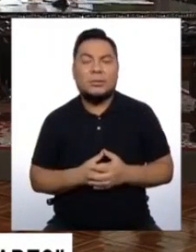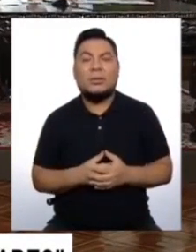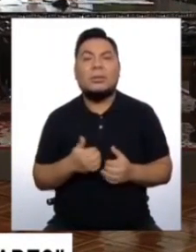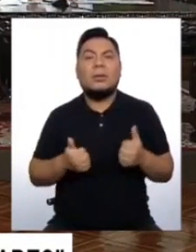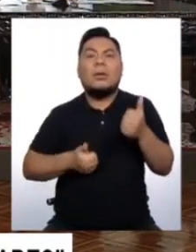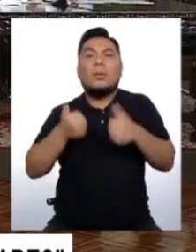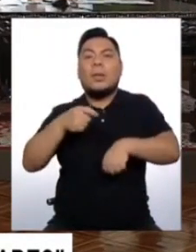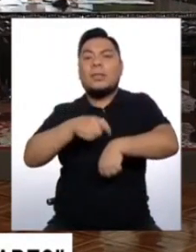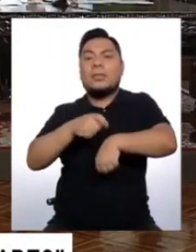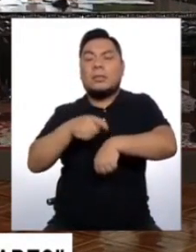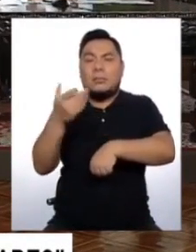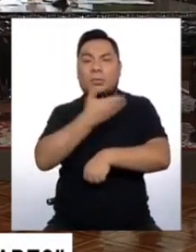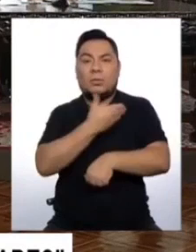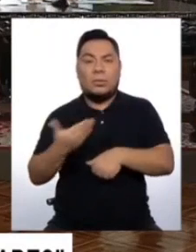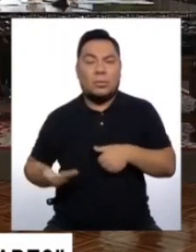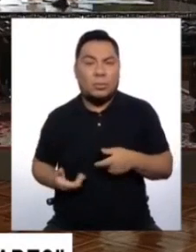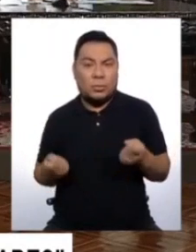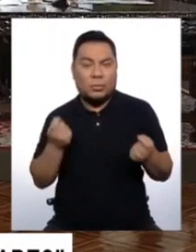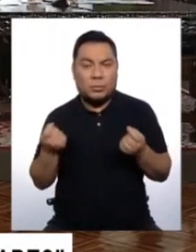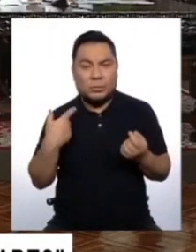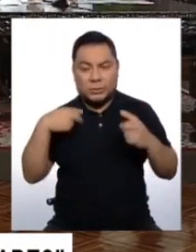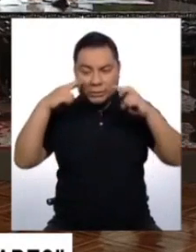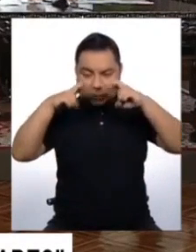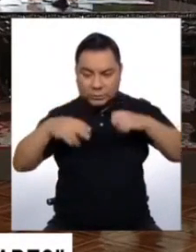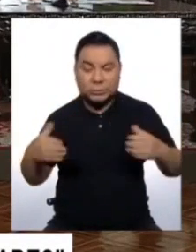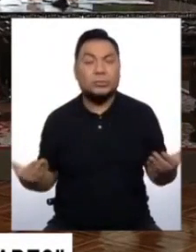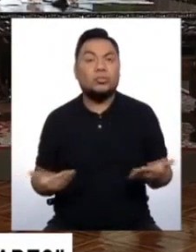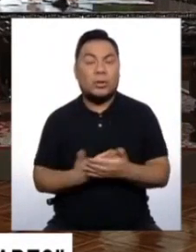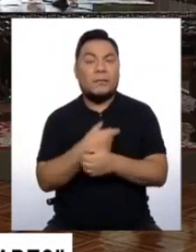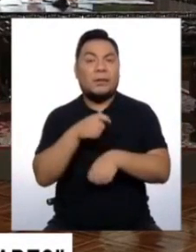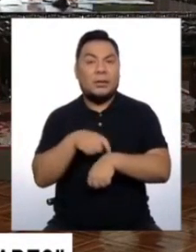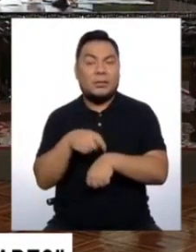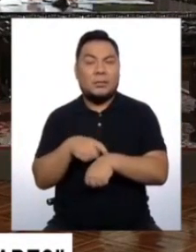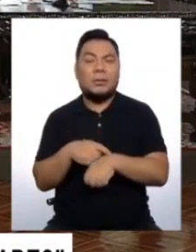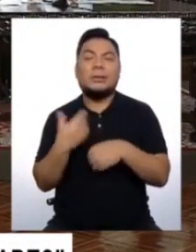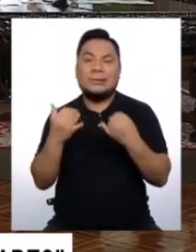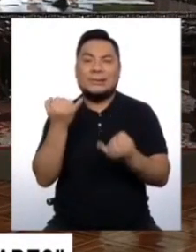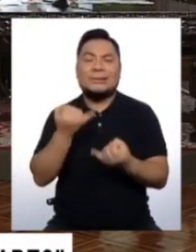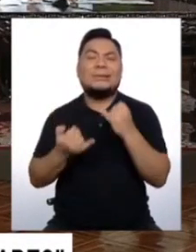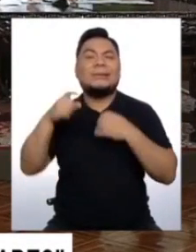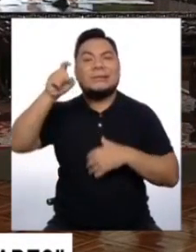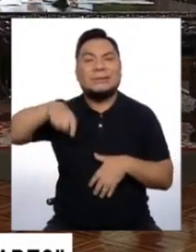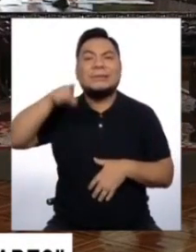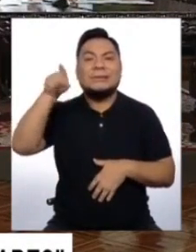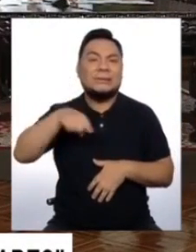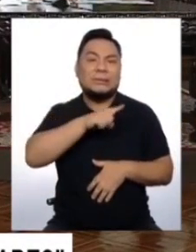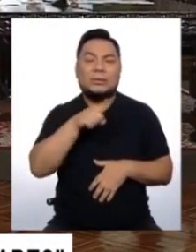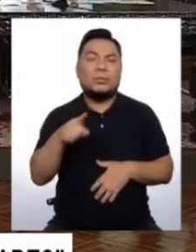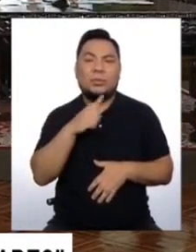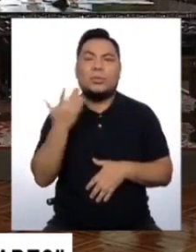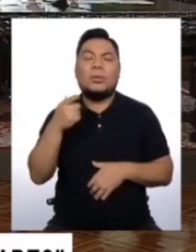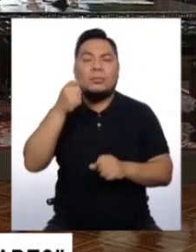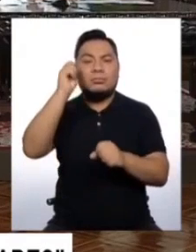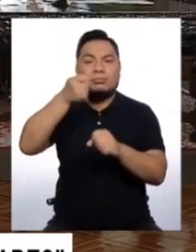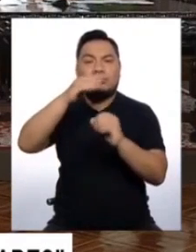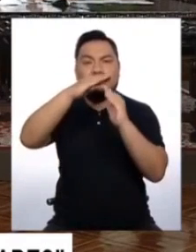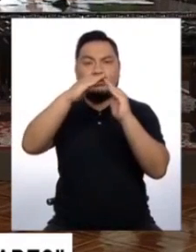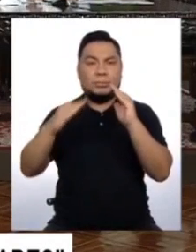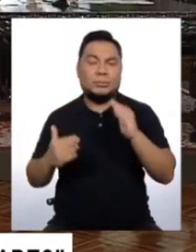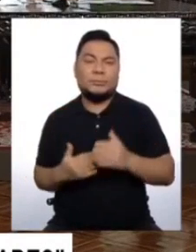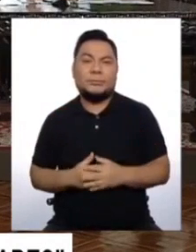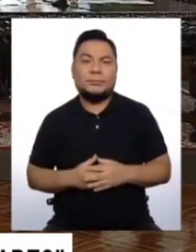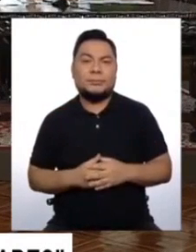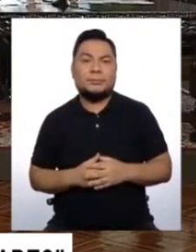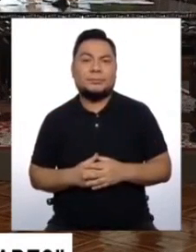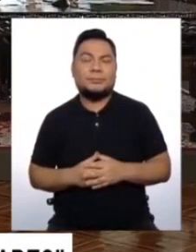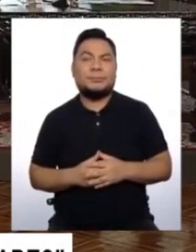plazo previsto por el gobierno para analizar esta nueva etapa y concluir que se necesita o no aplicar martillazos?